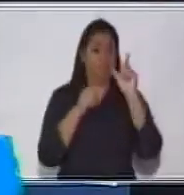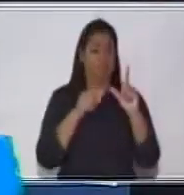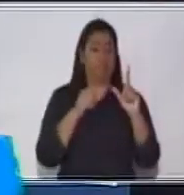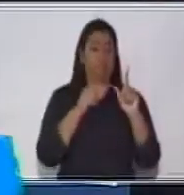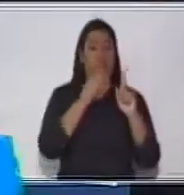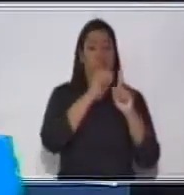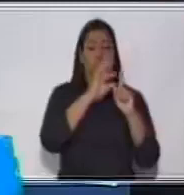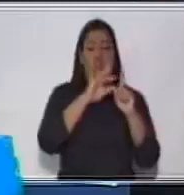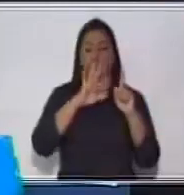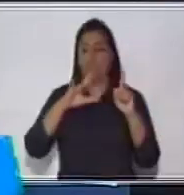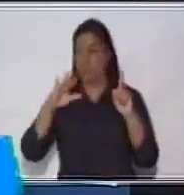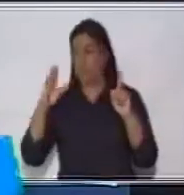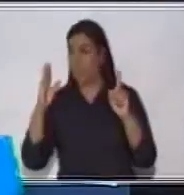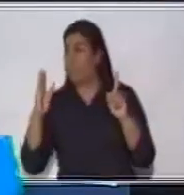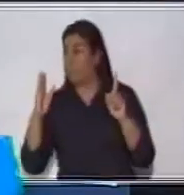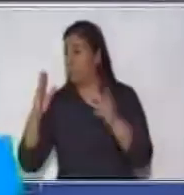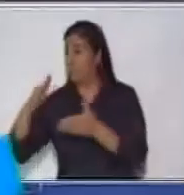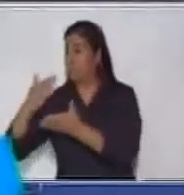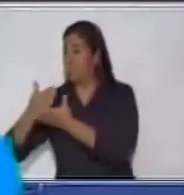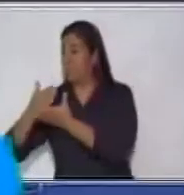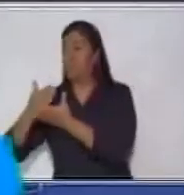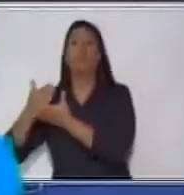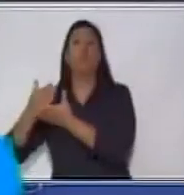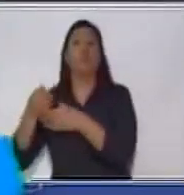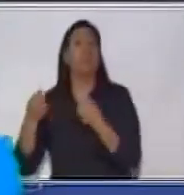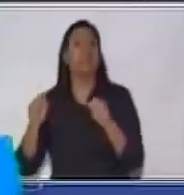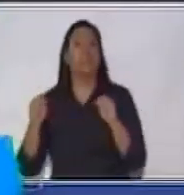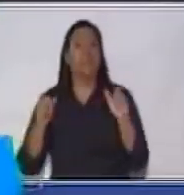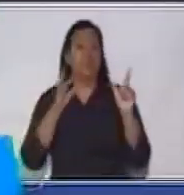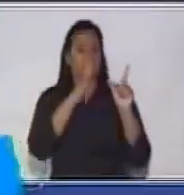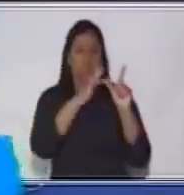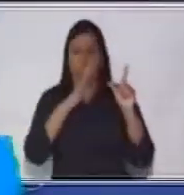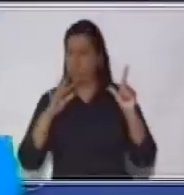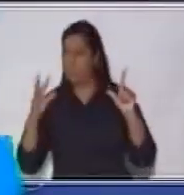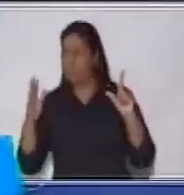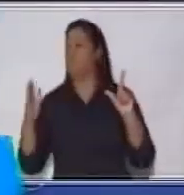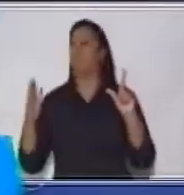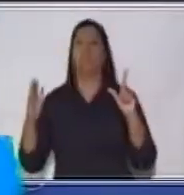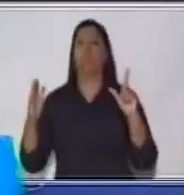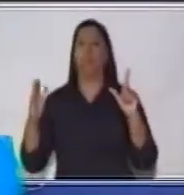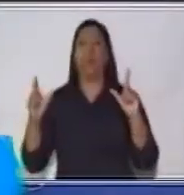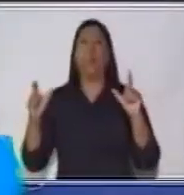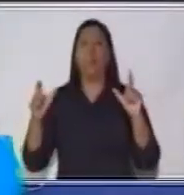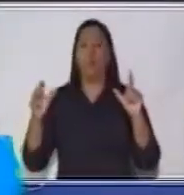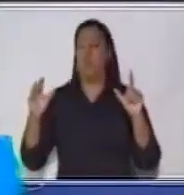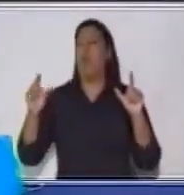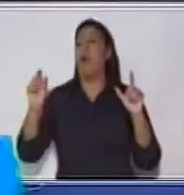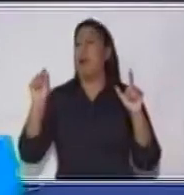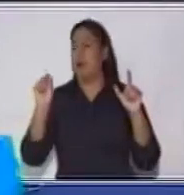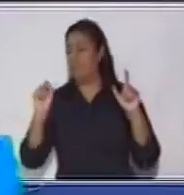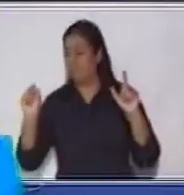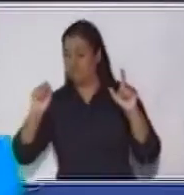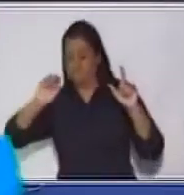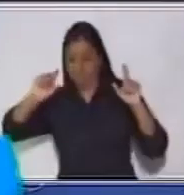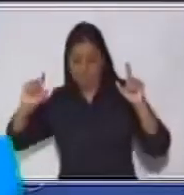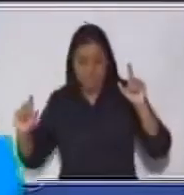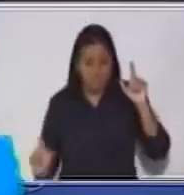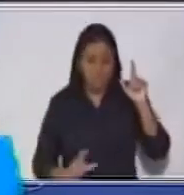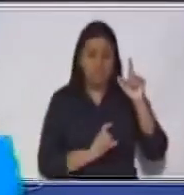nos aparecen los dígrafos? ¿Qué crees tú? ¿Separamos las letras o no las